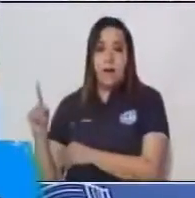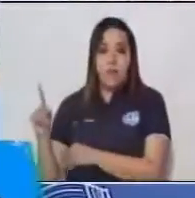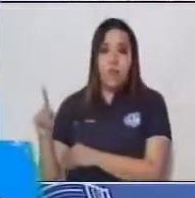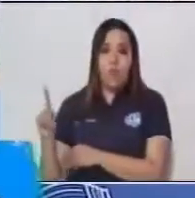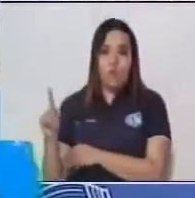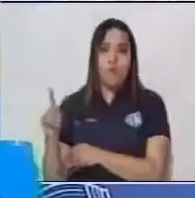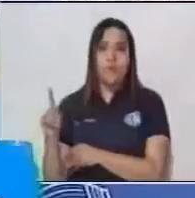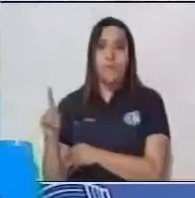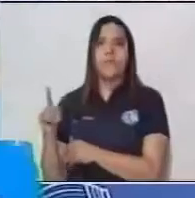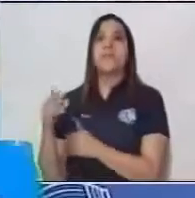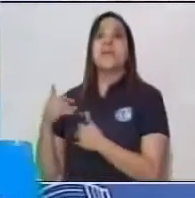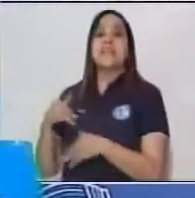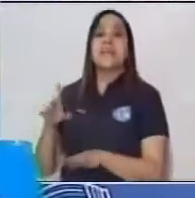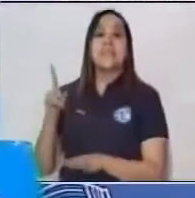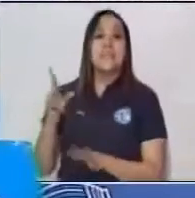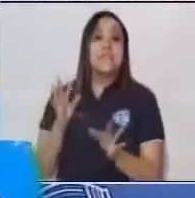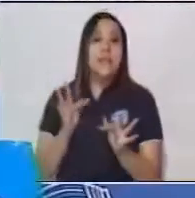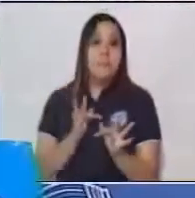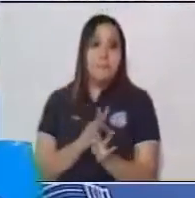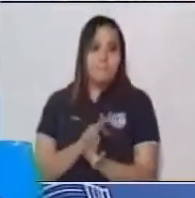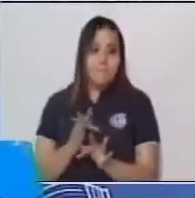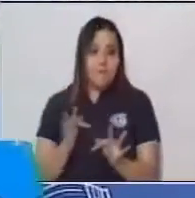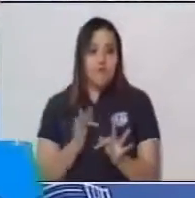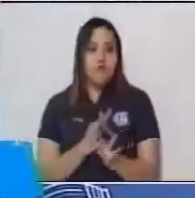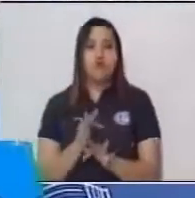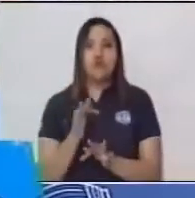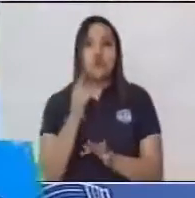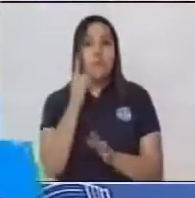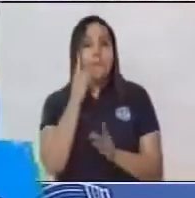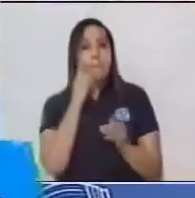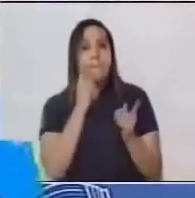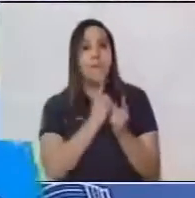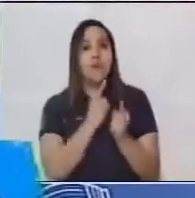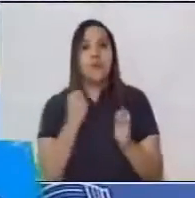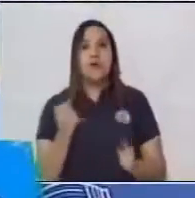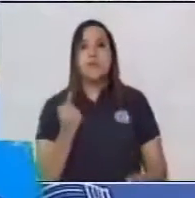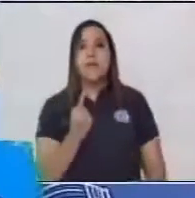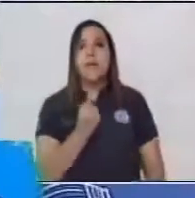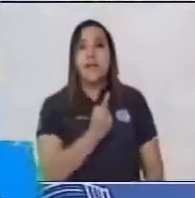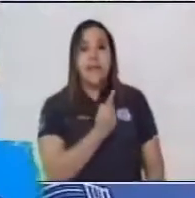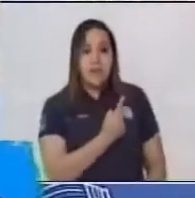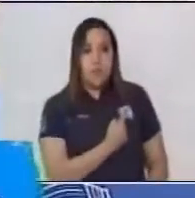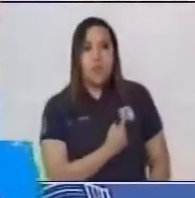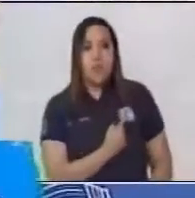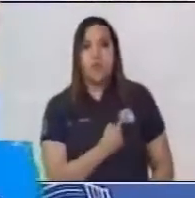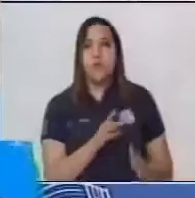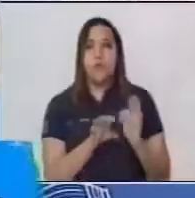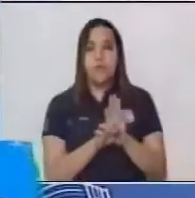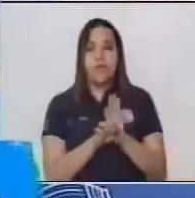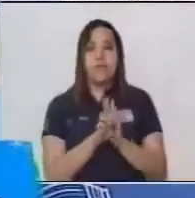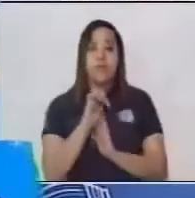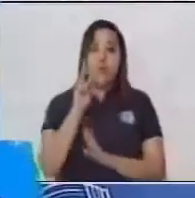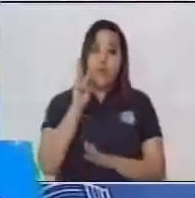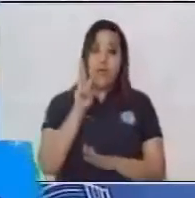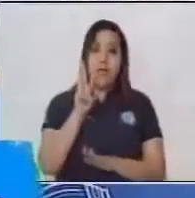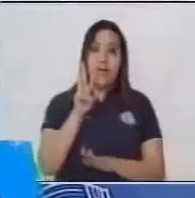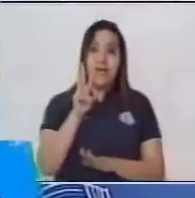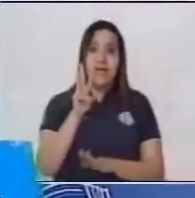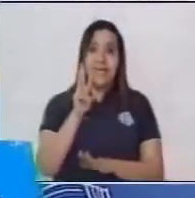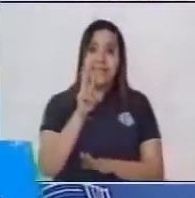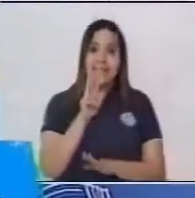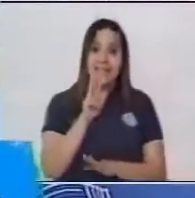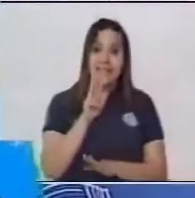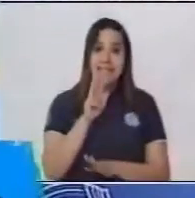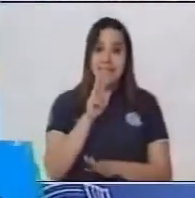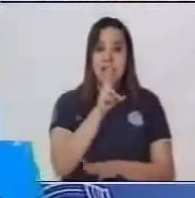Y esa va a ser mi función para ir encontrando cada uno de los términos. El número 3 ocupa la posición